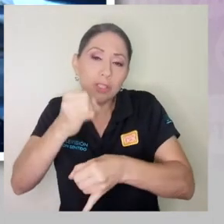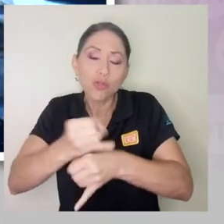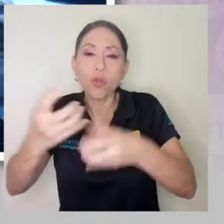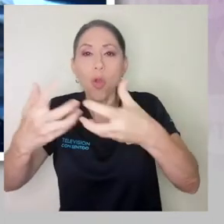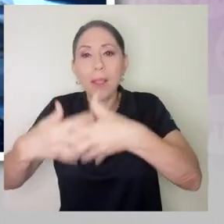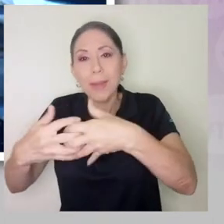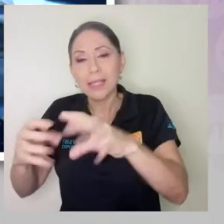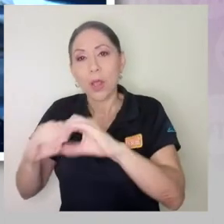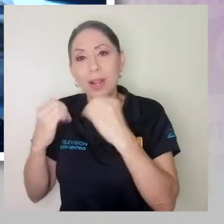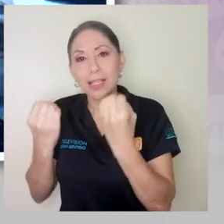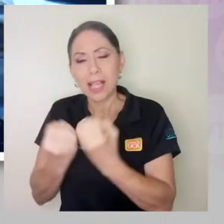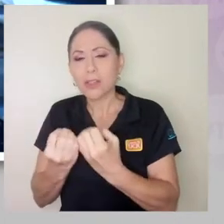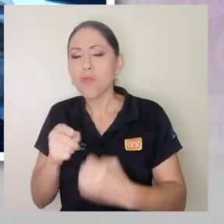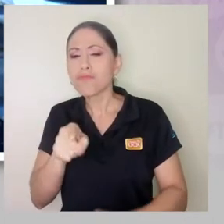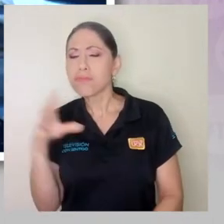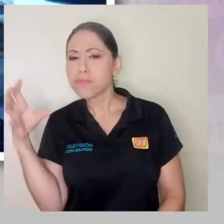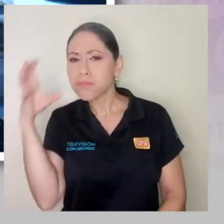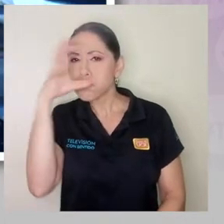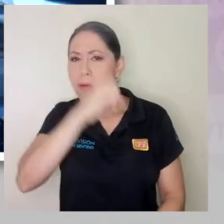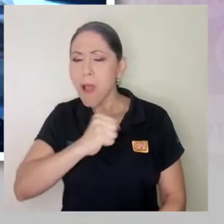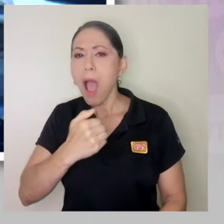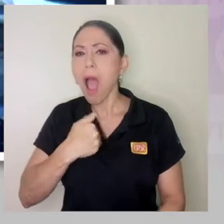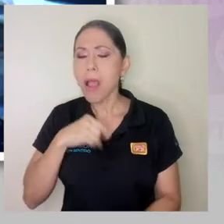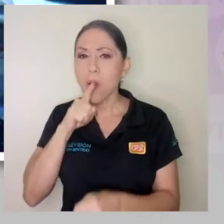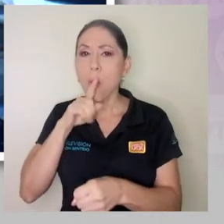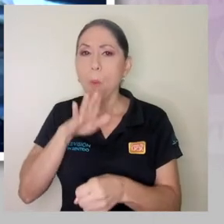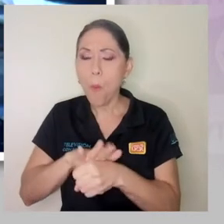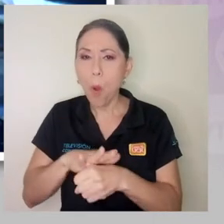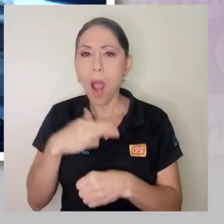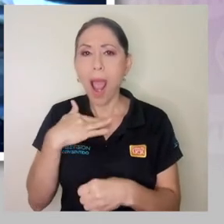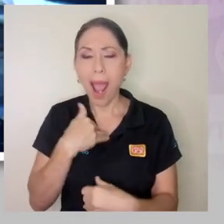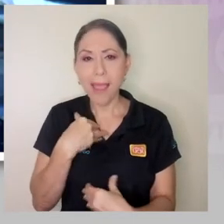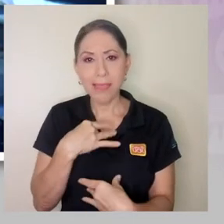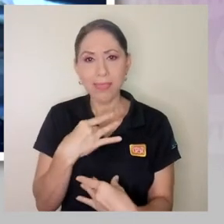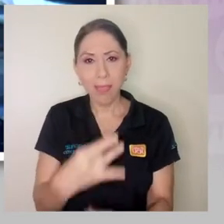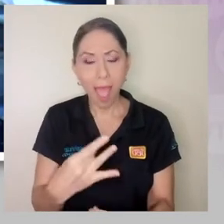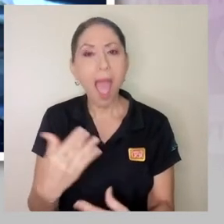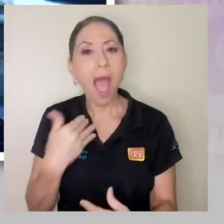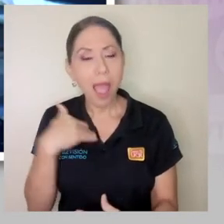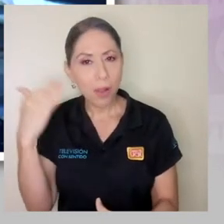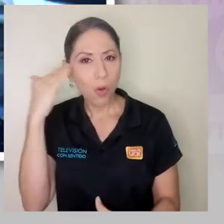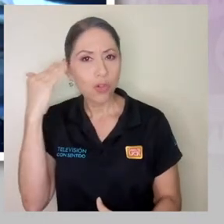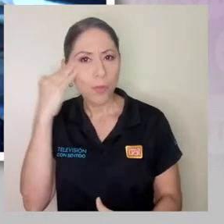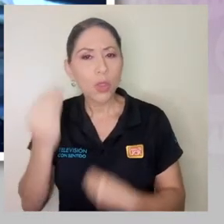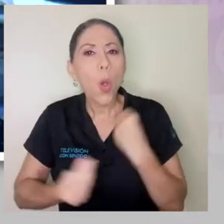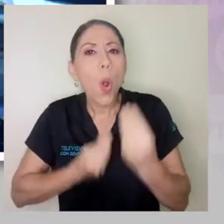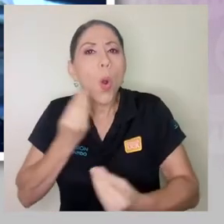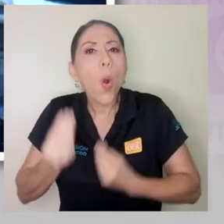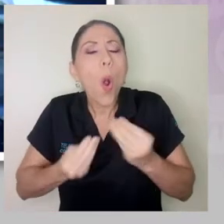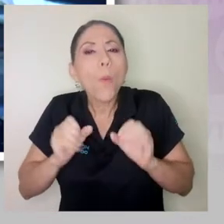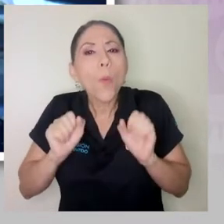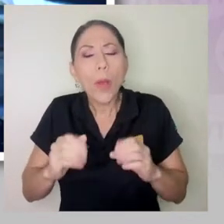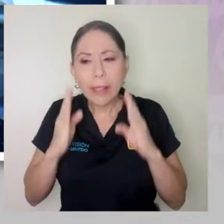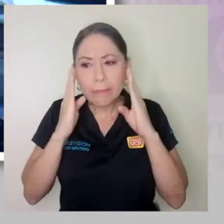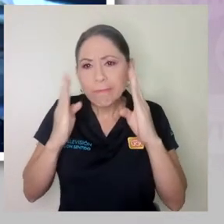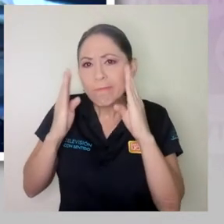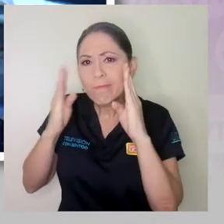que hay un compromiso y un interés y también conocimiento sobre cómo tratar el problema. Tal vez lo que